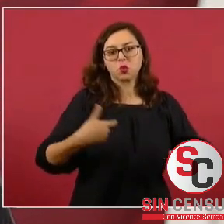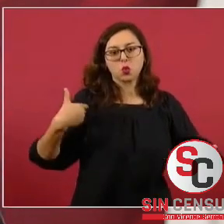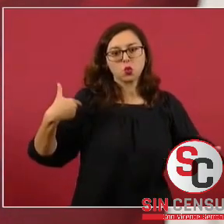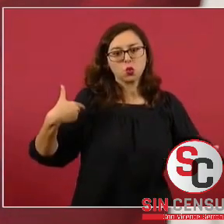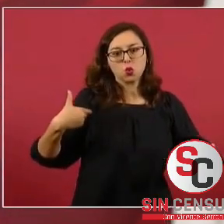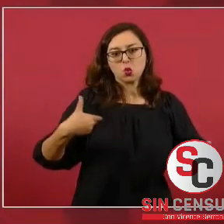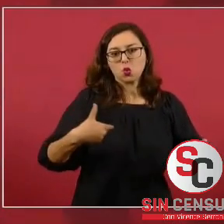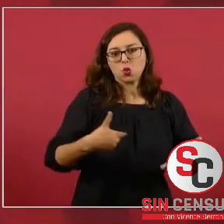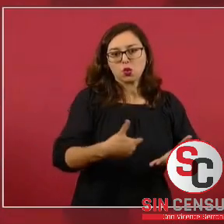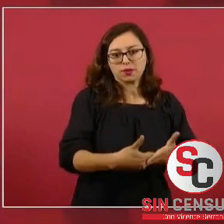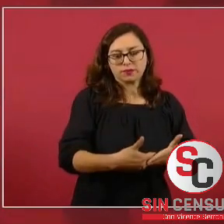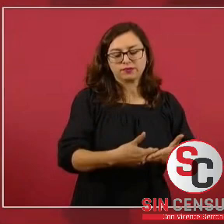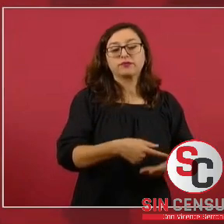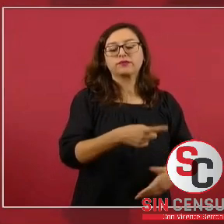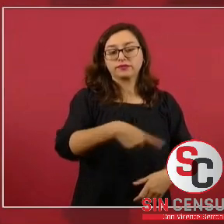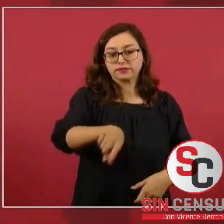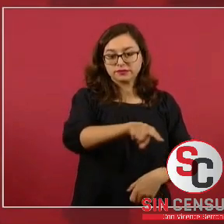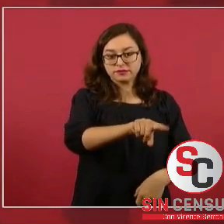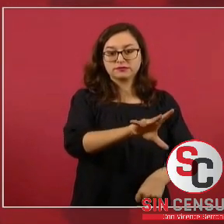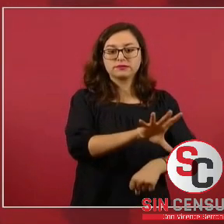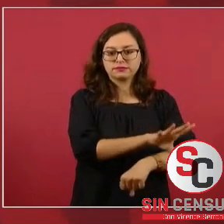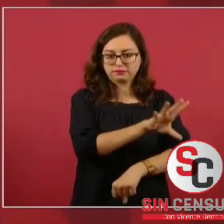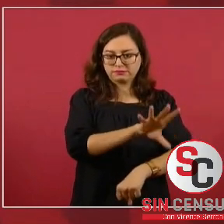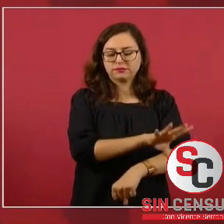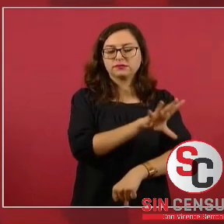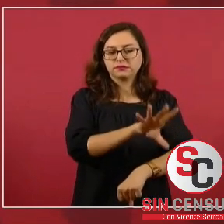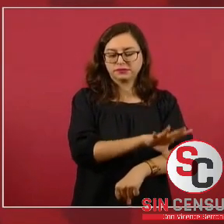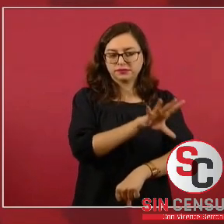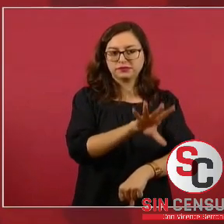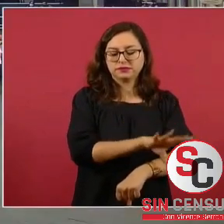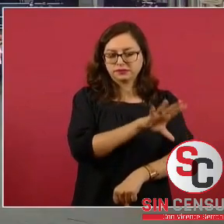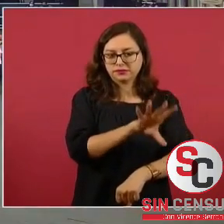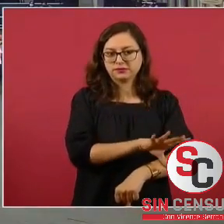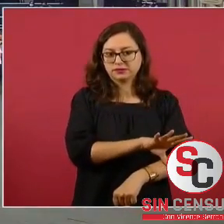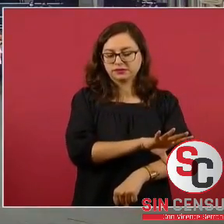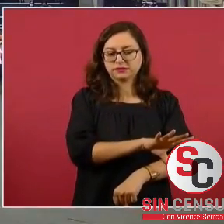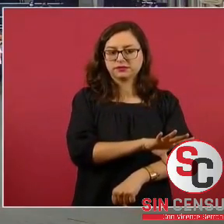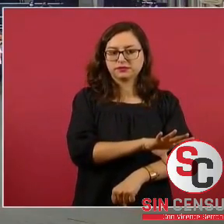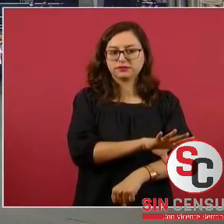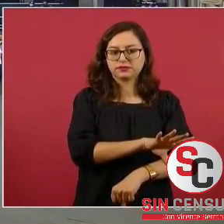que generaban energía eléctrica.